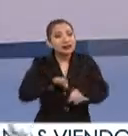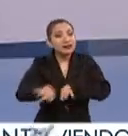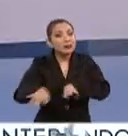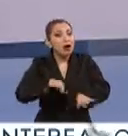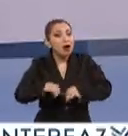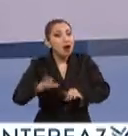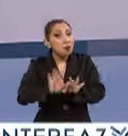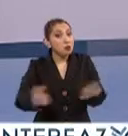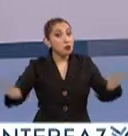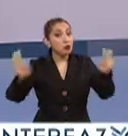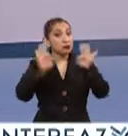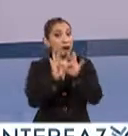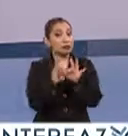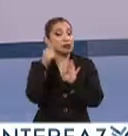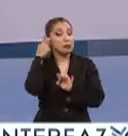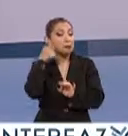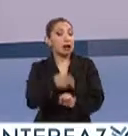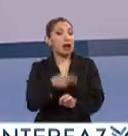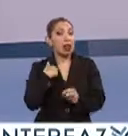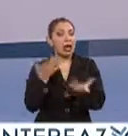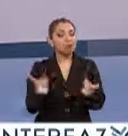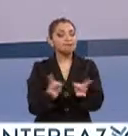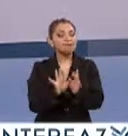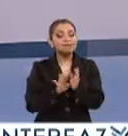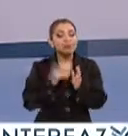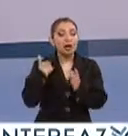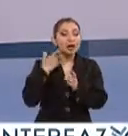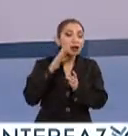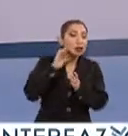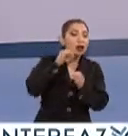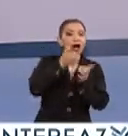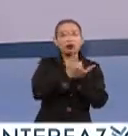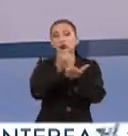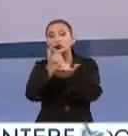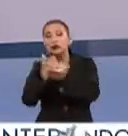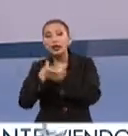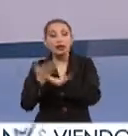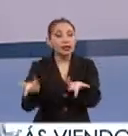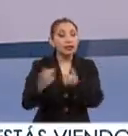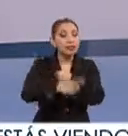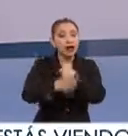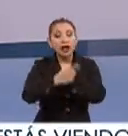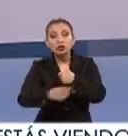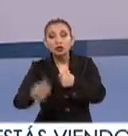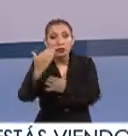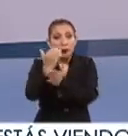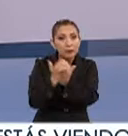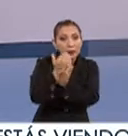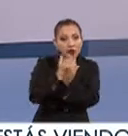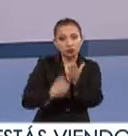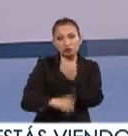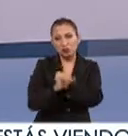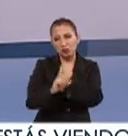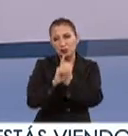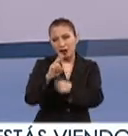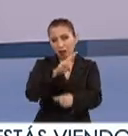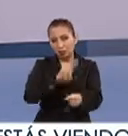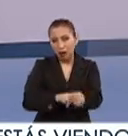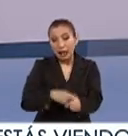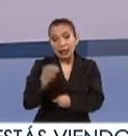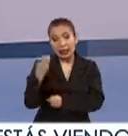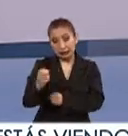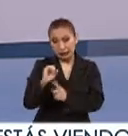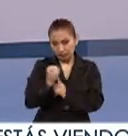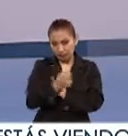papel importantísimo en la incidencia, la extensión y la distribución de los daños ocasionados por los desastres. Tomando en cuenta